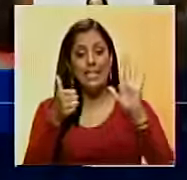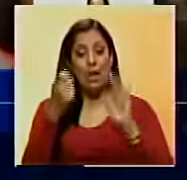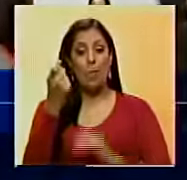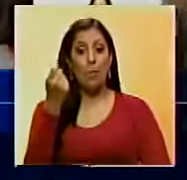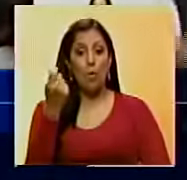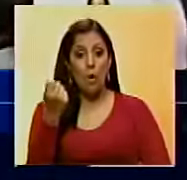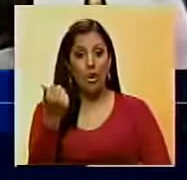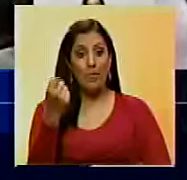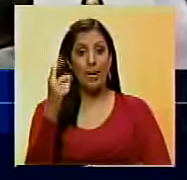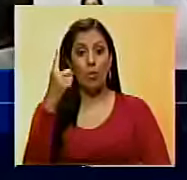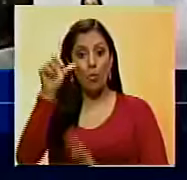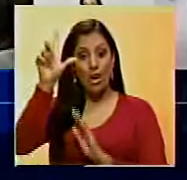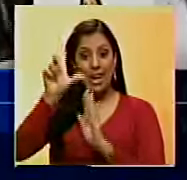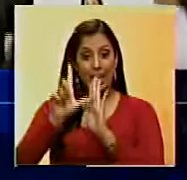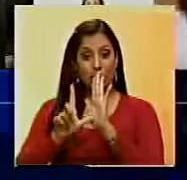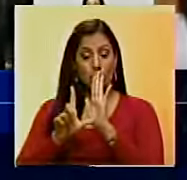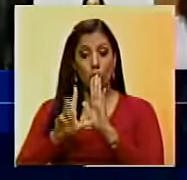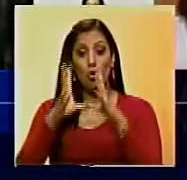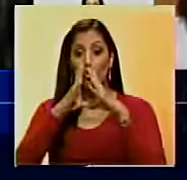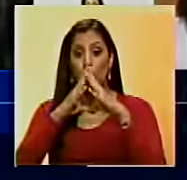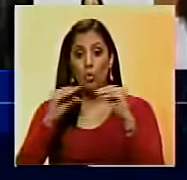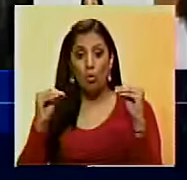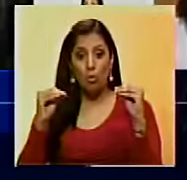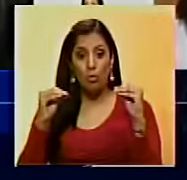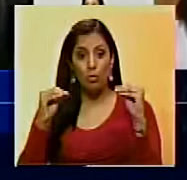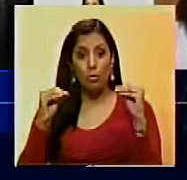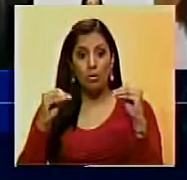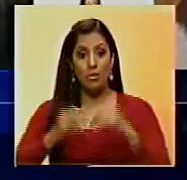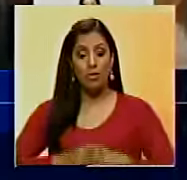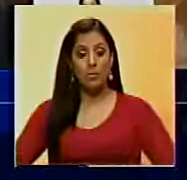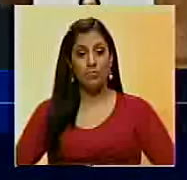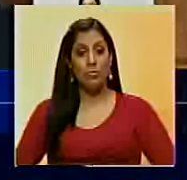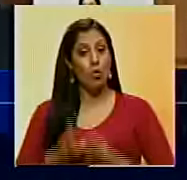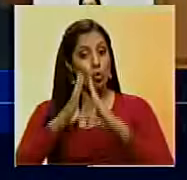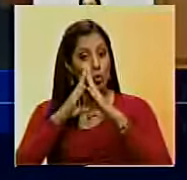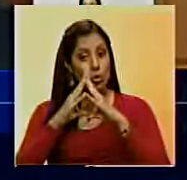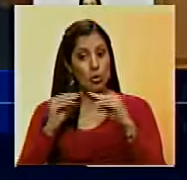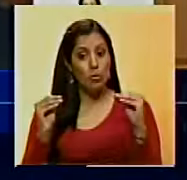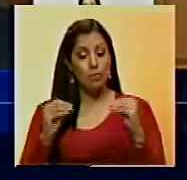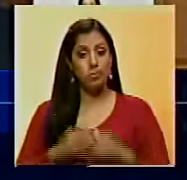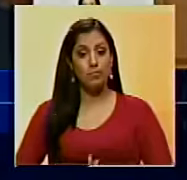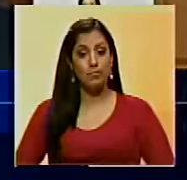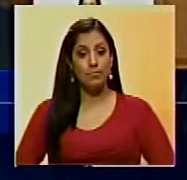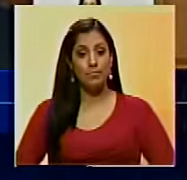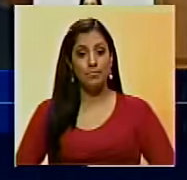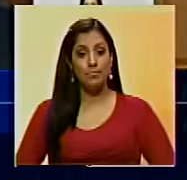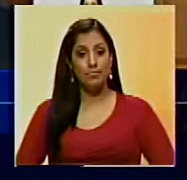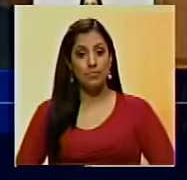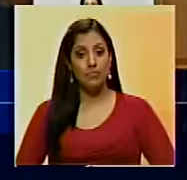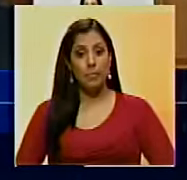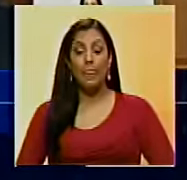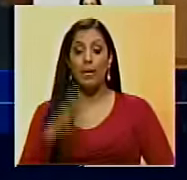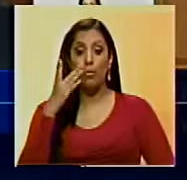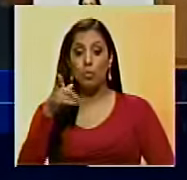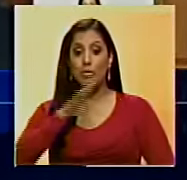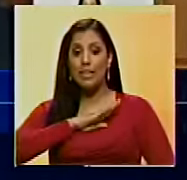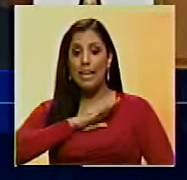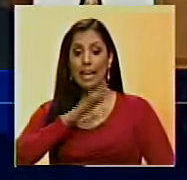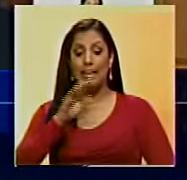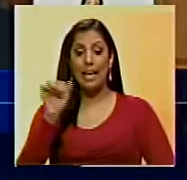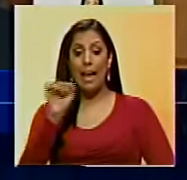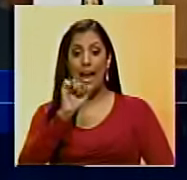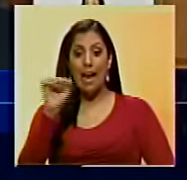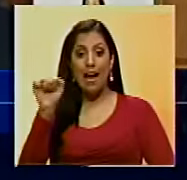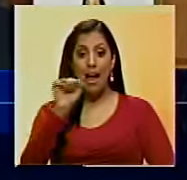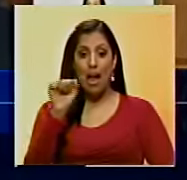bolívares el litro. Todo. Todo. Si usted tiene un carrito de